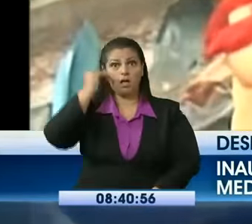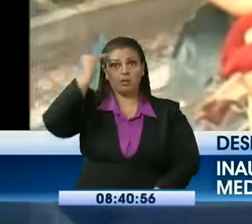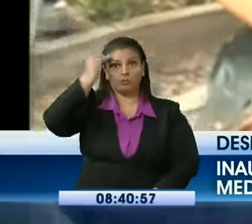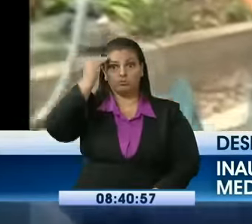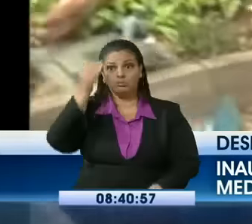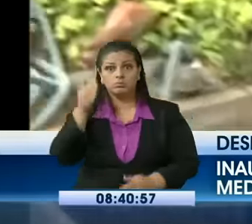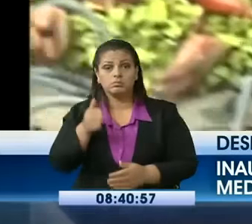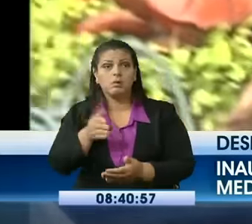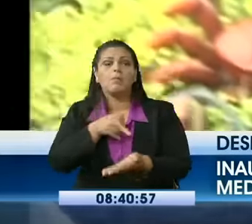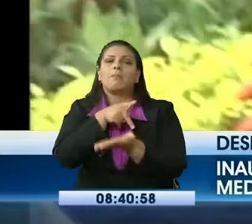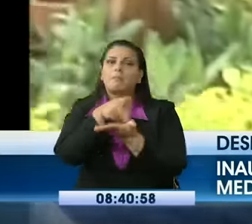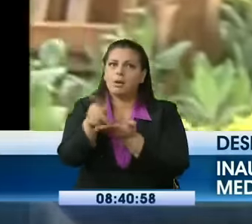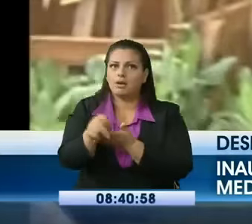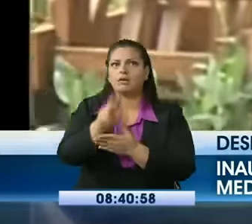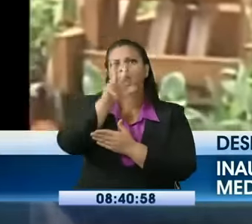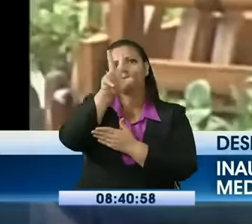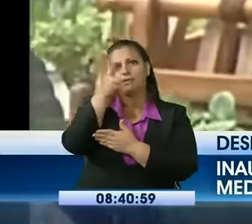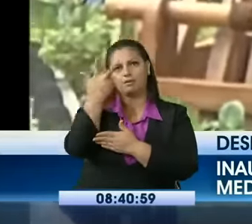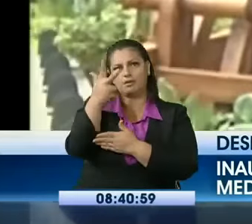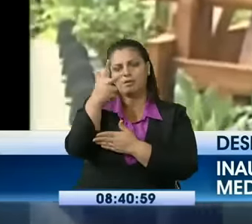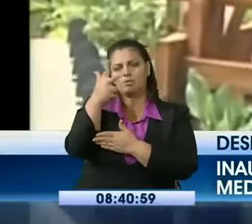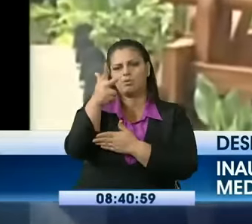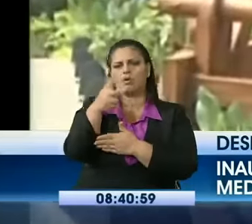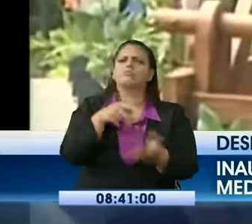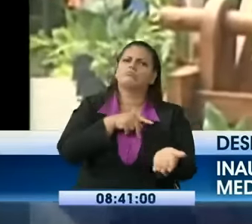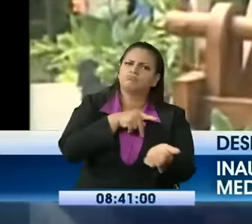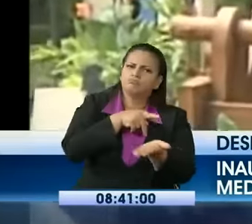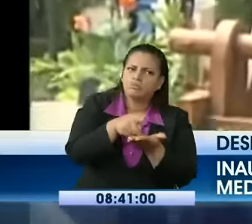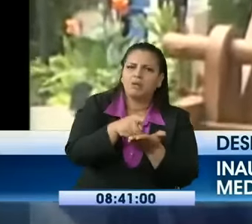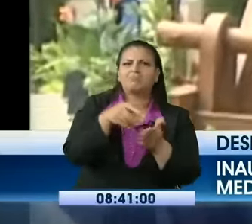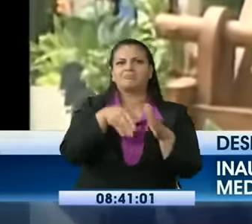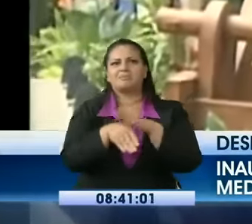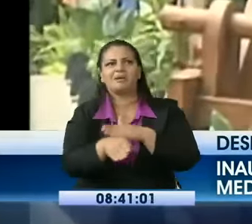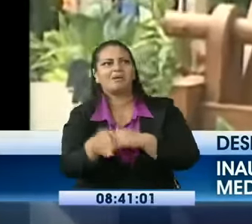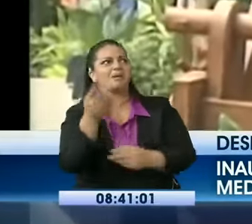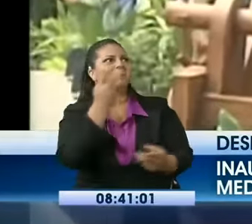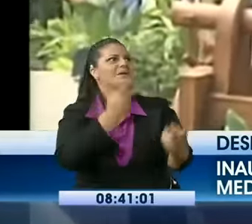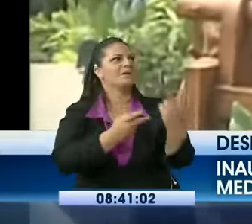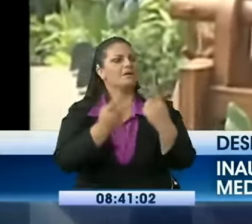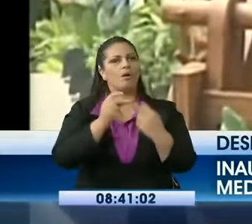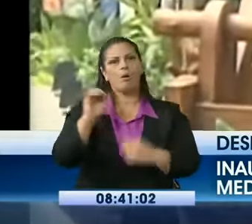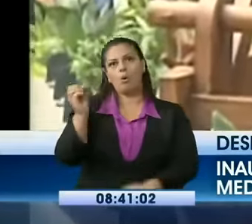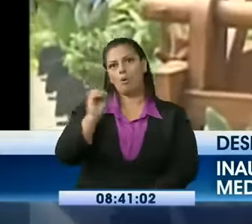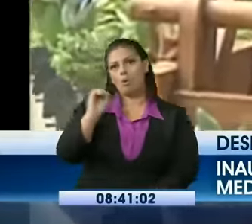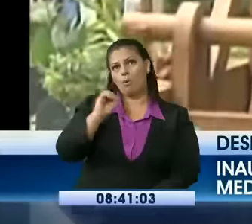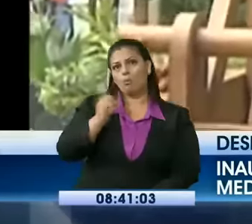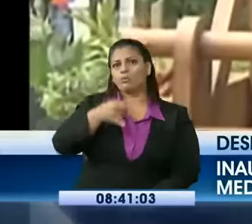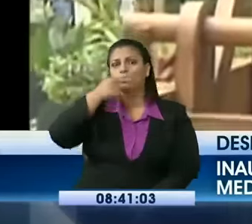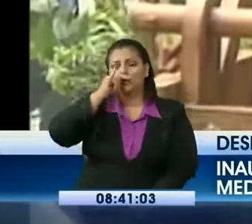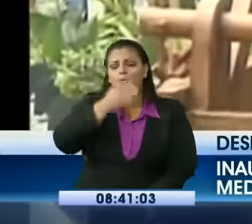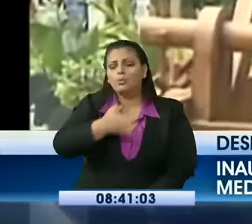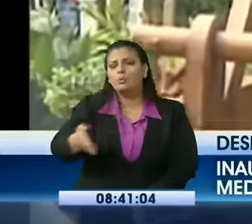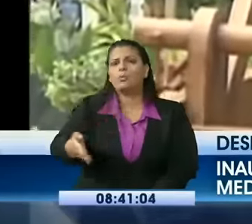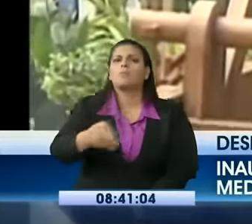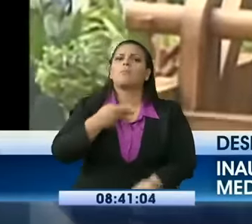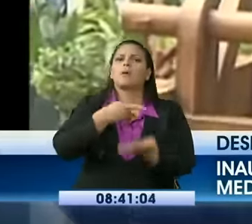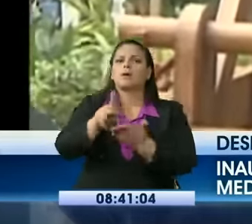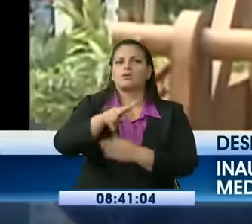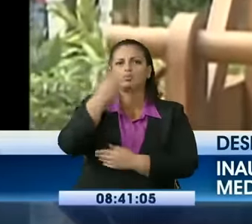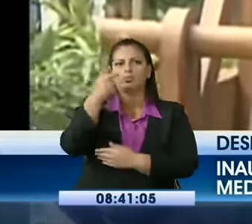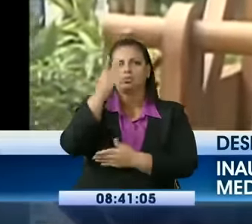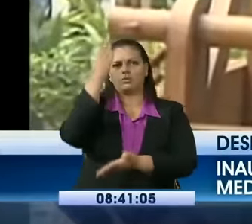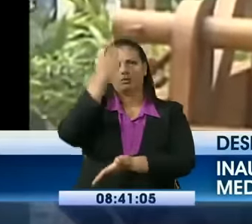adultos y $2.50 para niños. También hay un precio especial si lo hacemos en grupos de colegios. Ahí estamos viendo una catapulta. Ahí